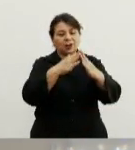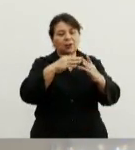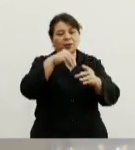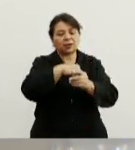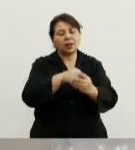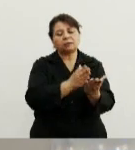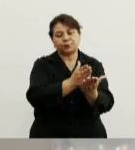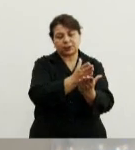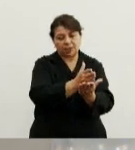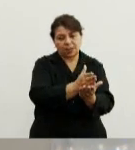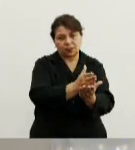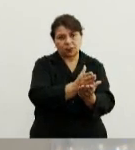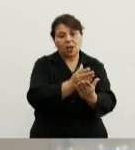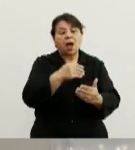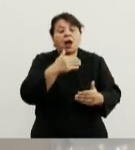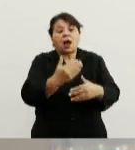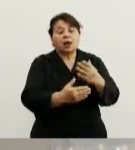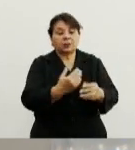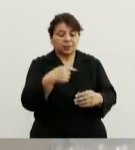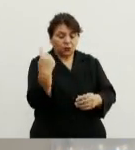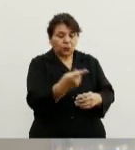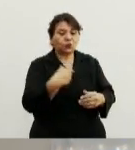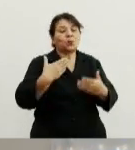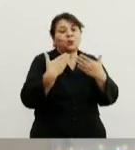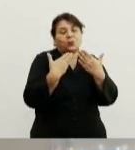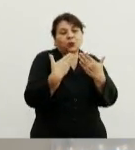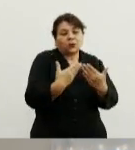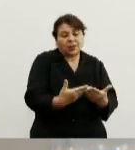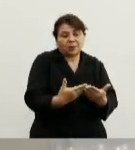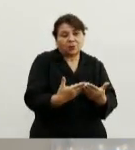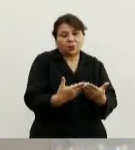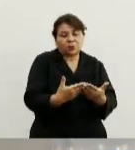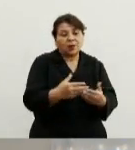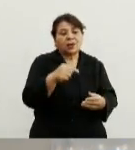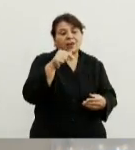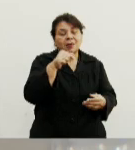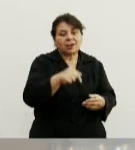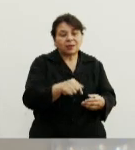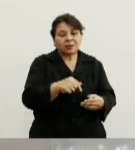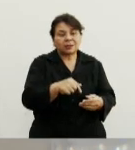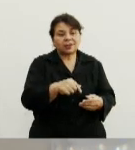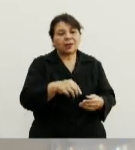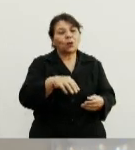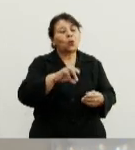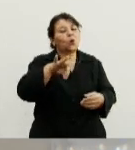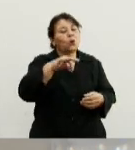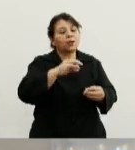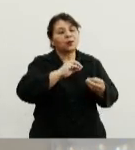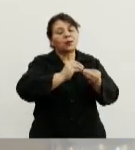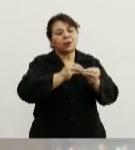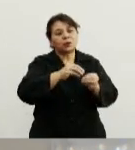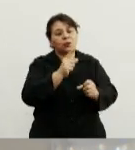esto ha hecho que nosotros podamos continuar y mantener con este único caso positivo